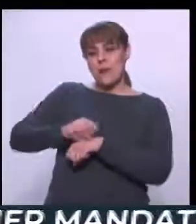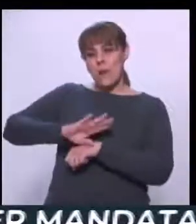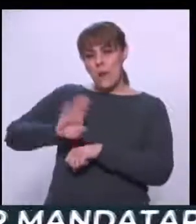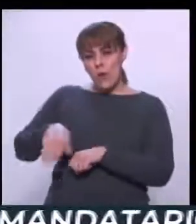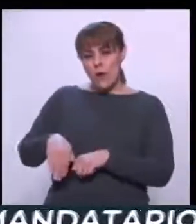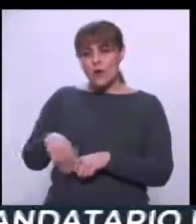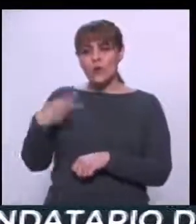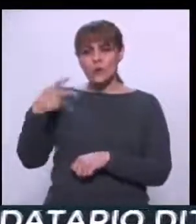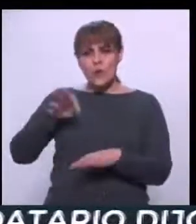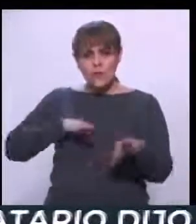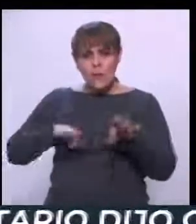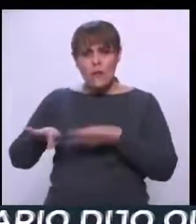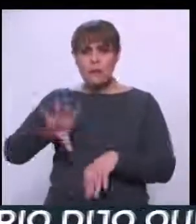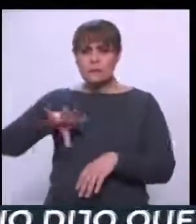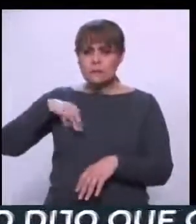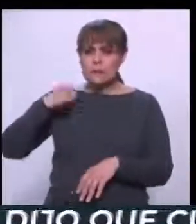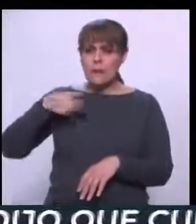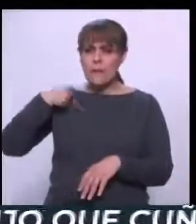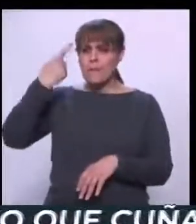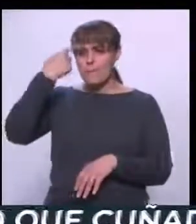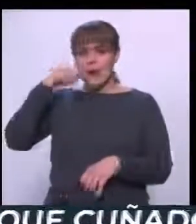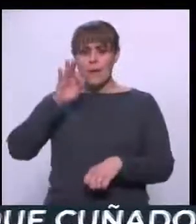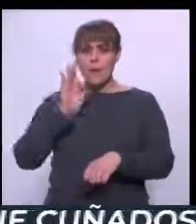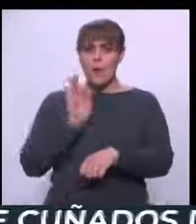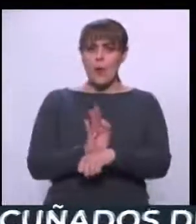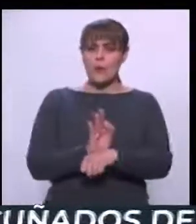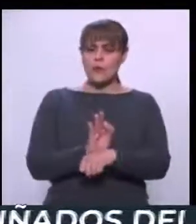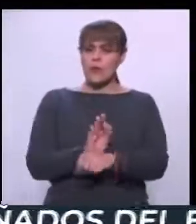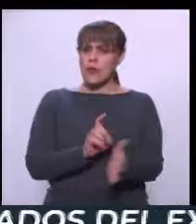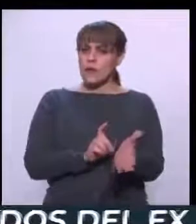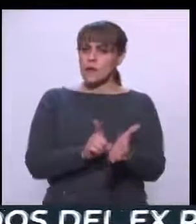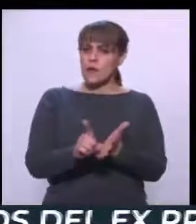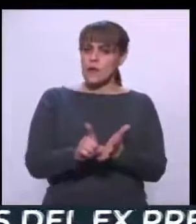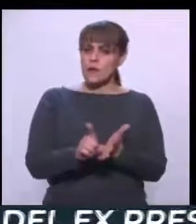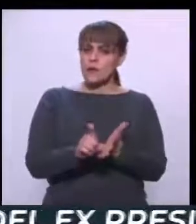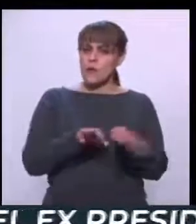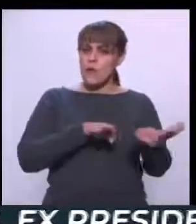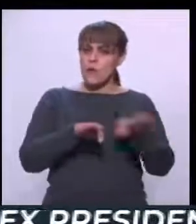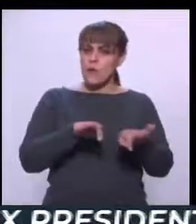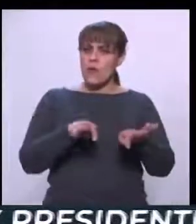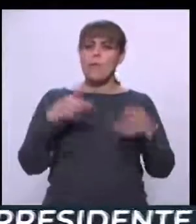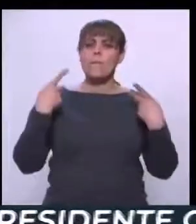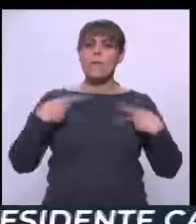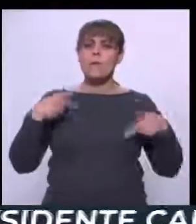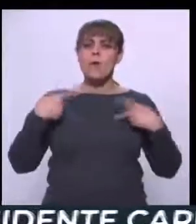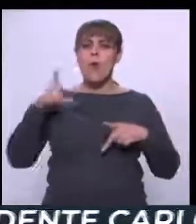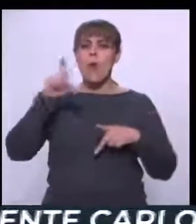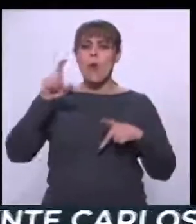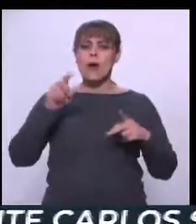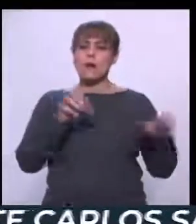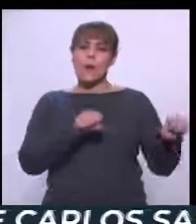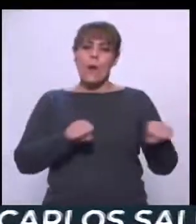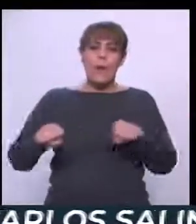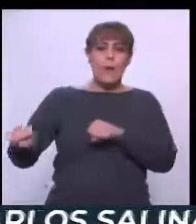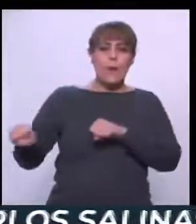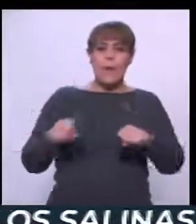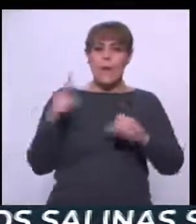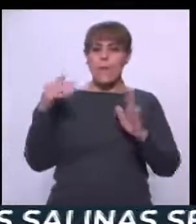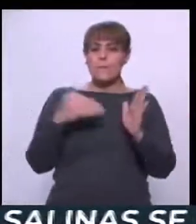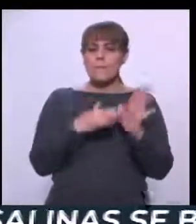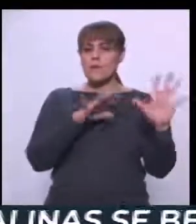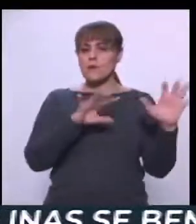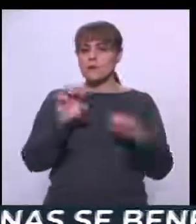incansable trabajo que hizo por la defensa de los derechos laborales de las costureras afectadas por el sismo de